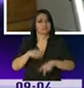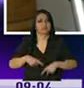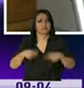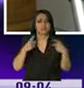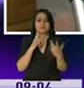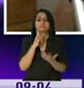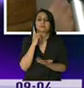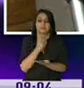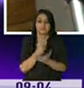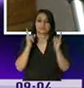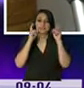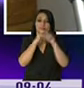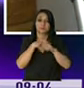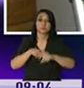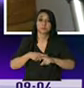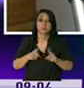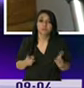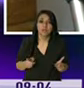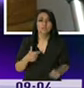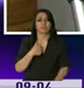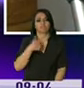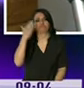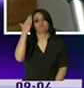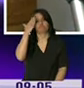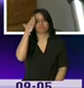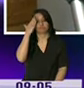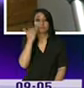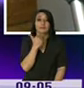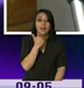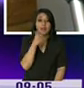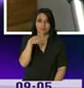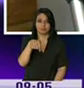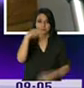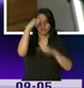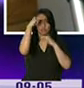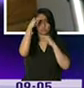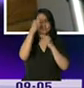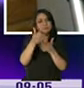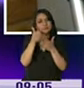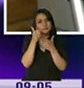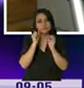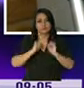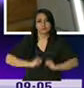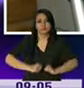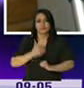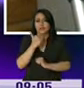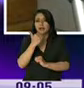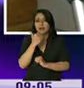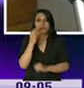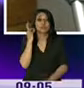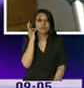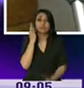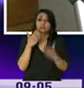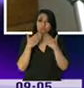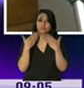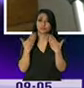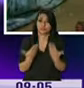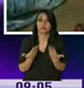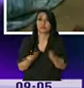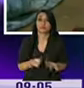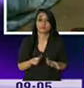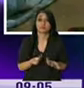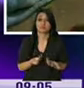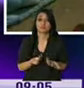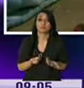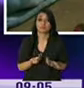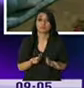complicado, pero que estoy seguro, alguien que nos está viendo podrá darle una mano. Una mujer buena, una mujer que lo que